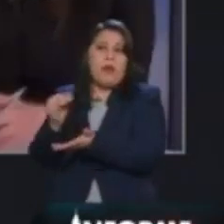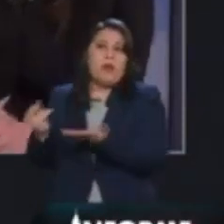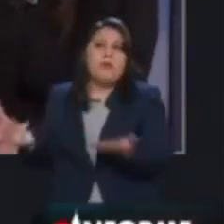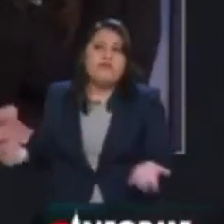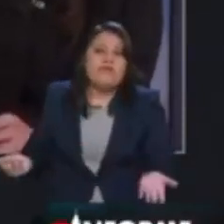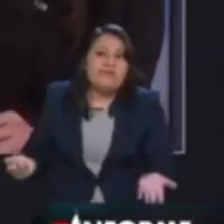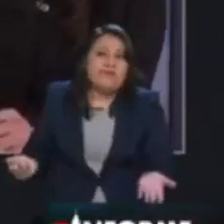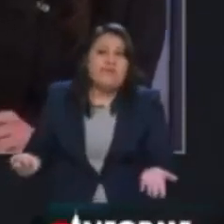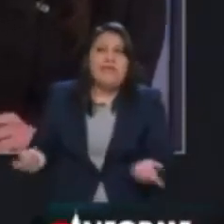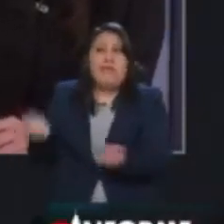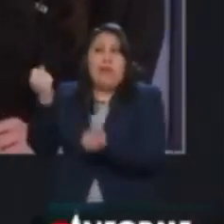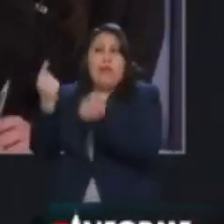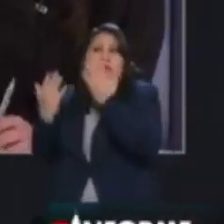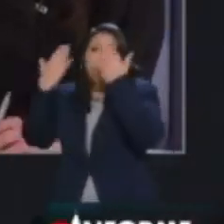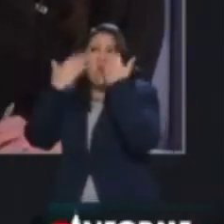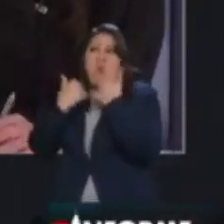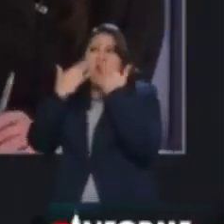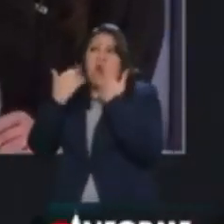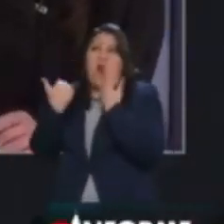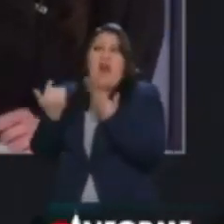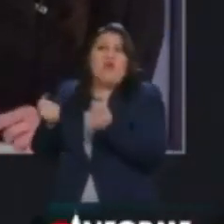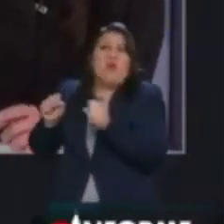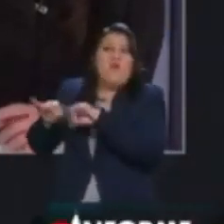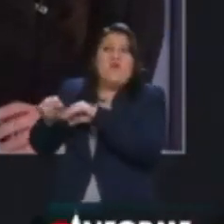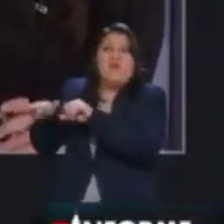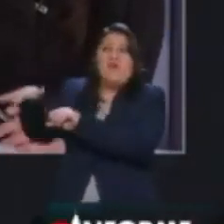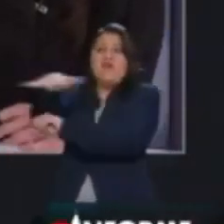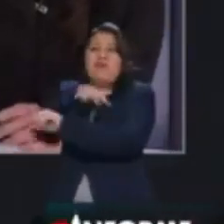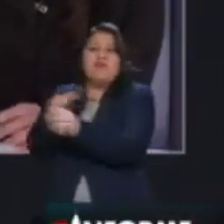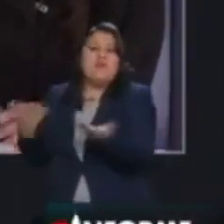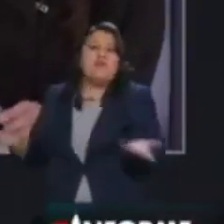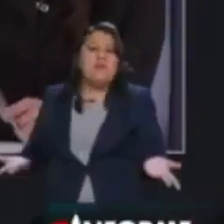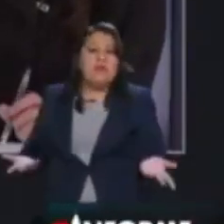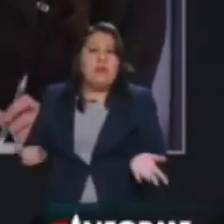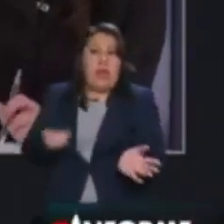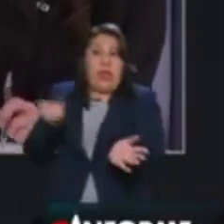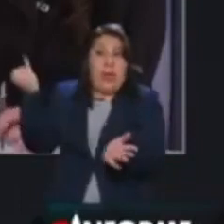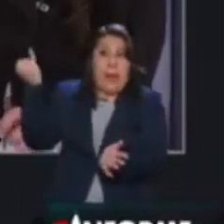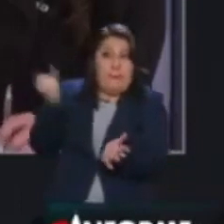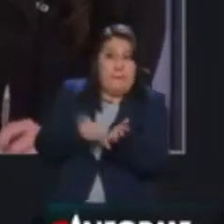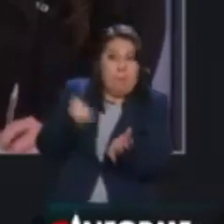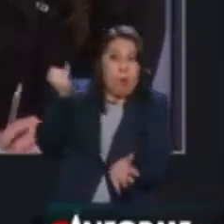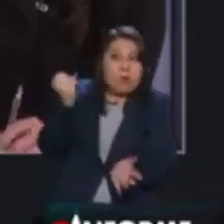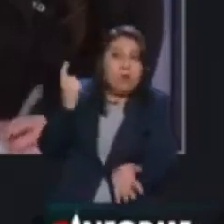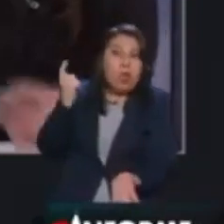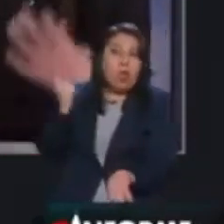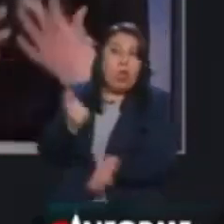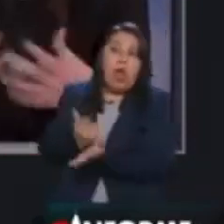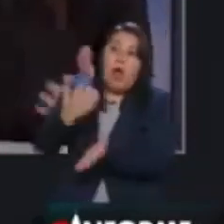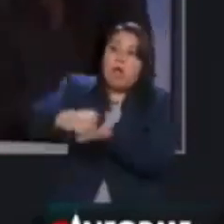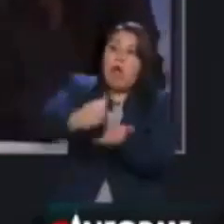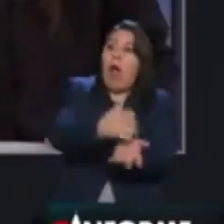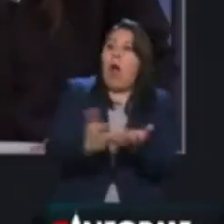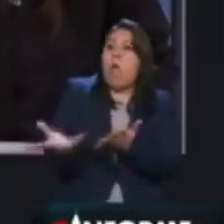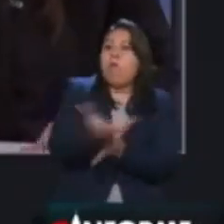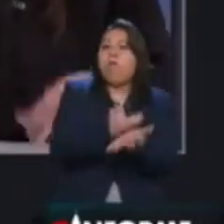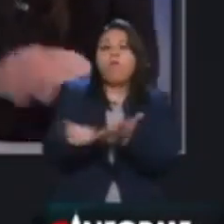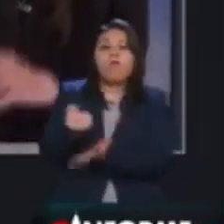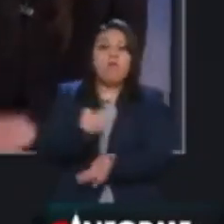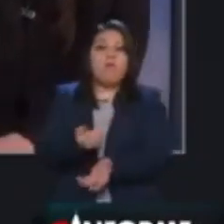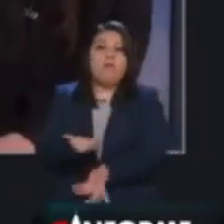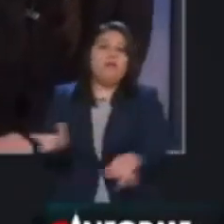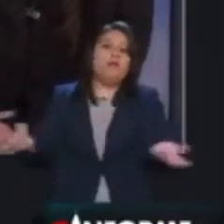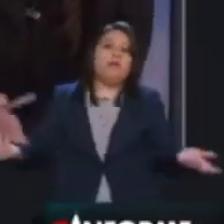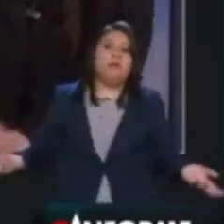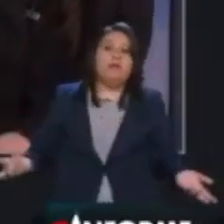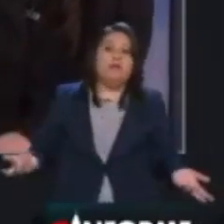claro. Pues oficinas en algunos lados y otros deliberadamente, pues porque a nadie le gusta cobrar impuestos, ¿no? O sea, todo el mundo siempre está el incentivo. Pues es cargar un